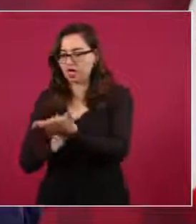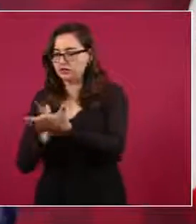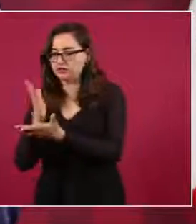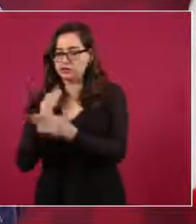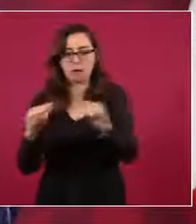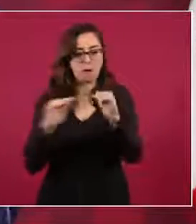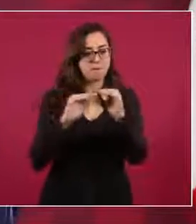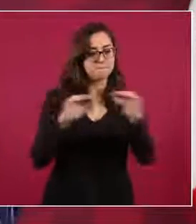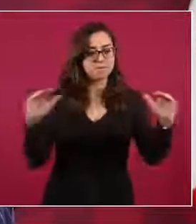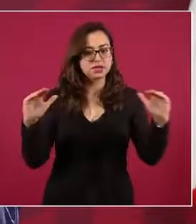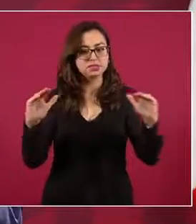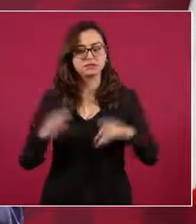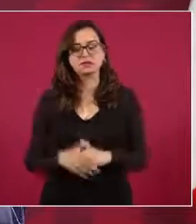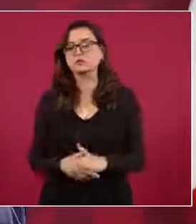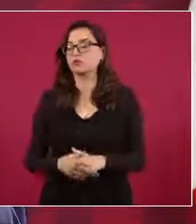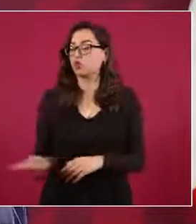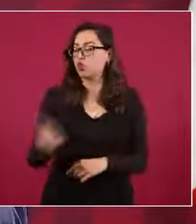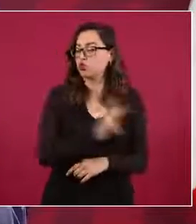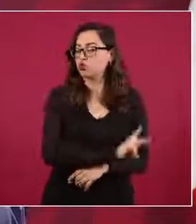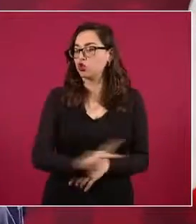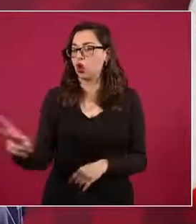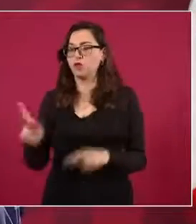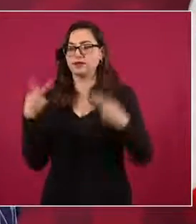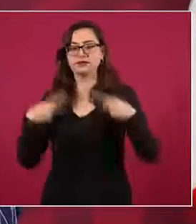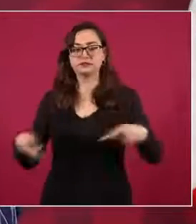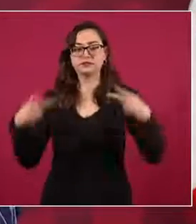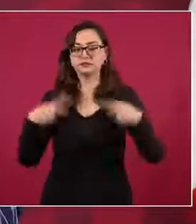¿Y por qué es importante la cobertura?